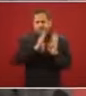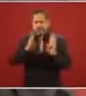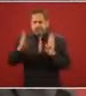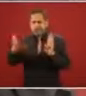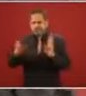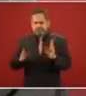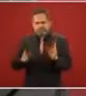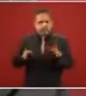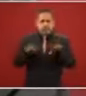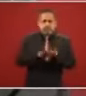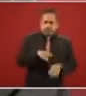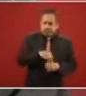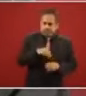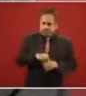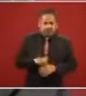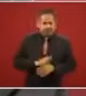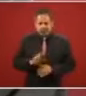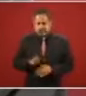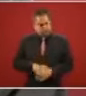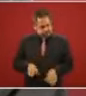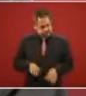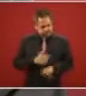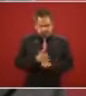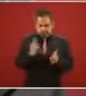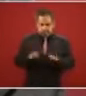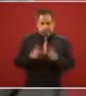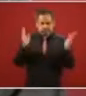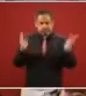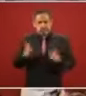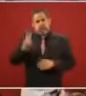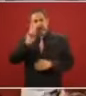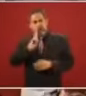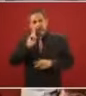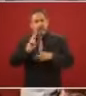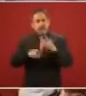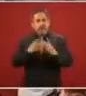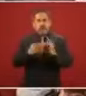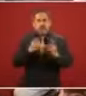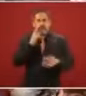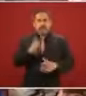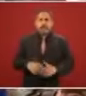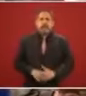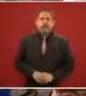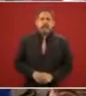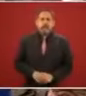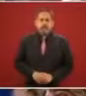no hay nada que ocultar, pero vamos a ver de qué se trata, ¿no?